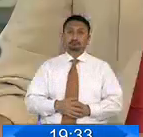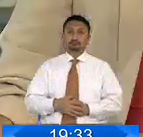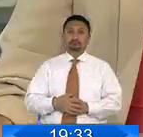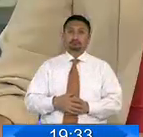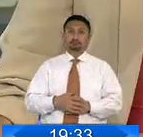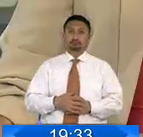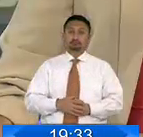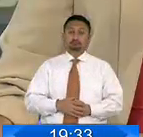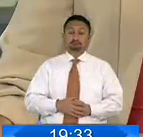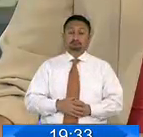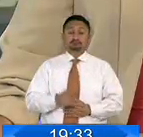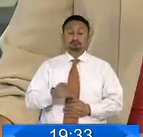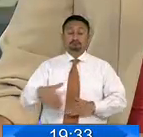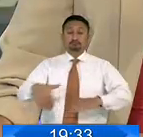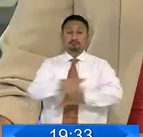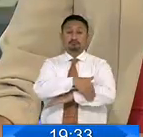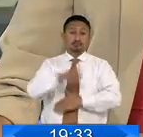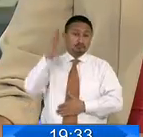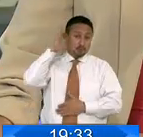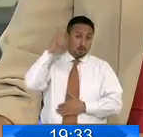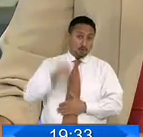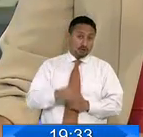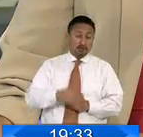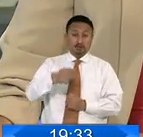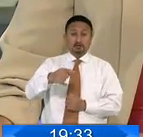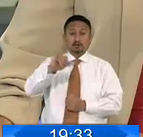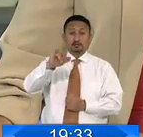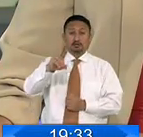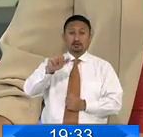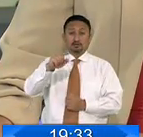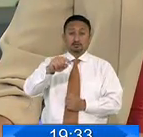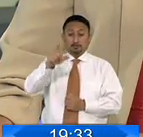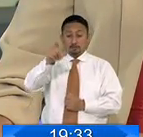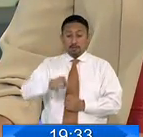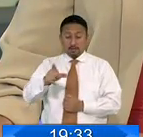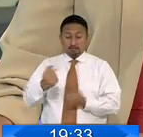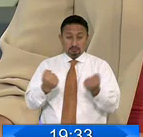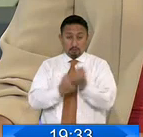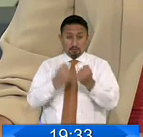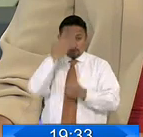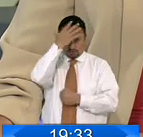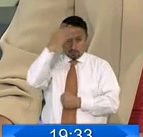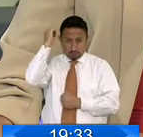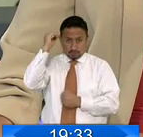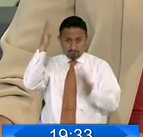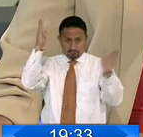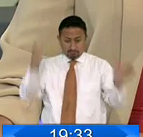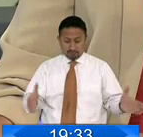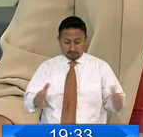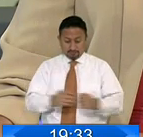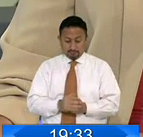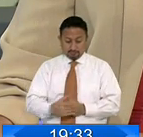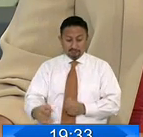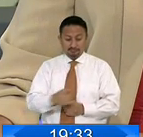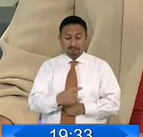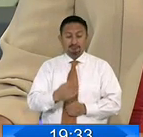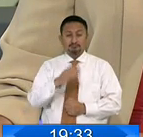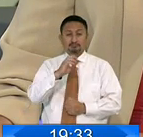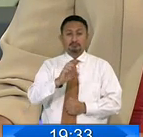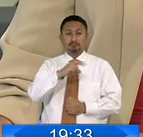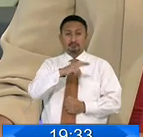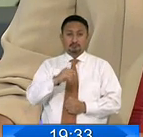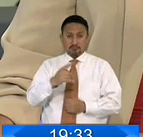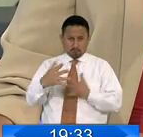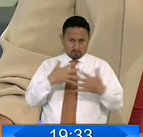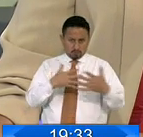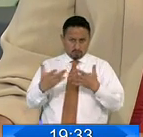y la vía cuenca girón pasaje fue cerrada por seguidores de jacko pérez por la falta de transparencia del consejo nacional